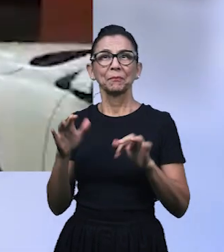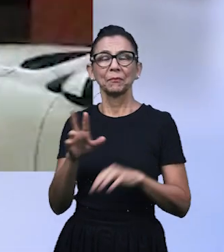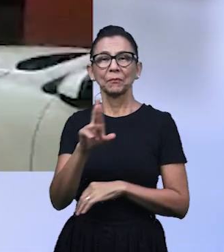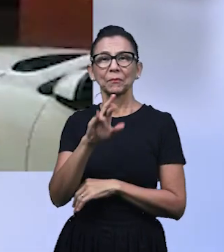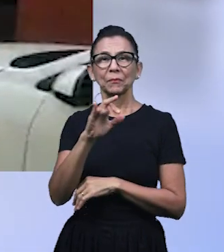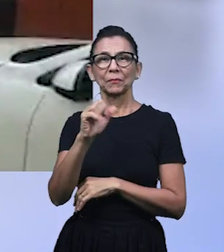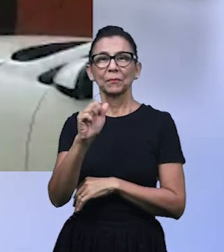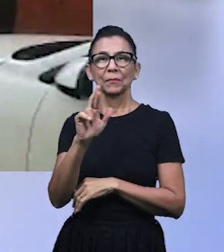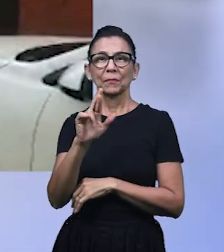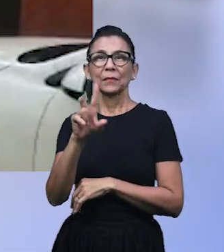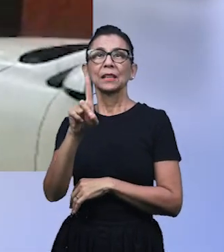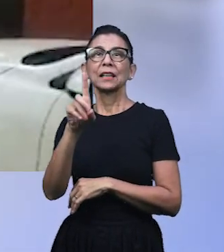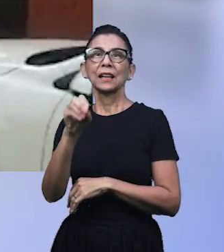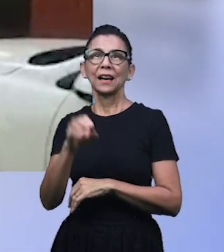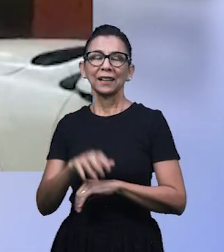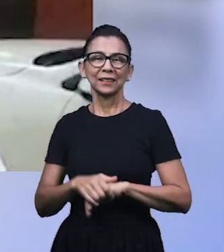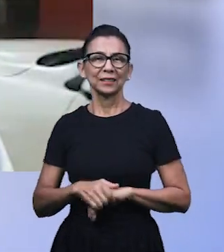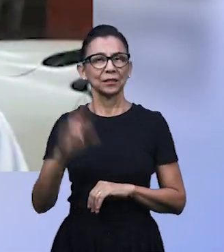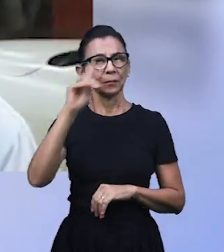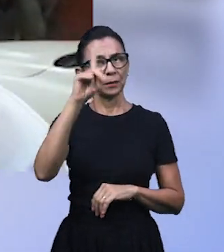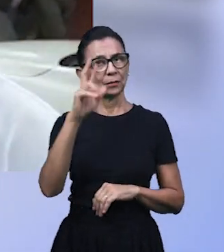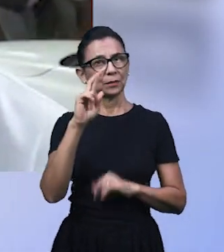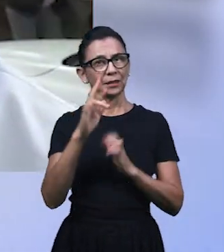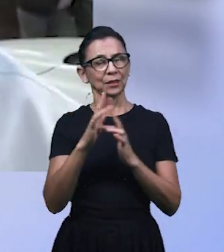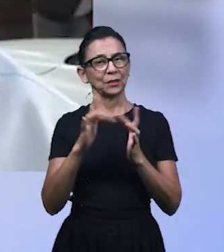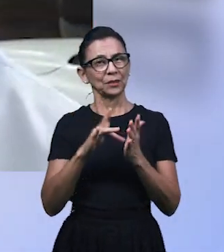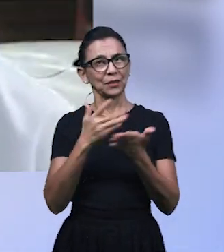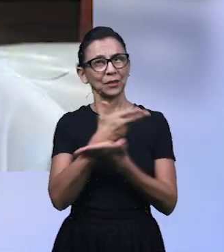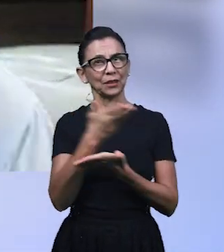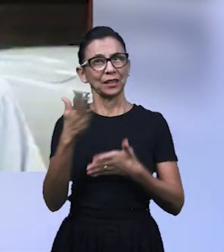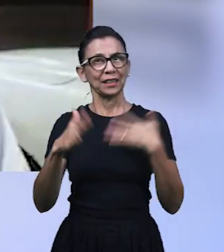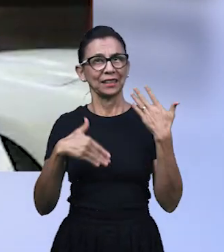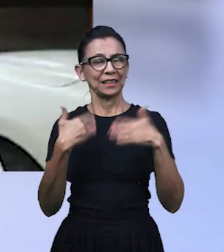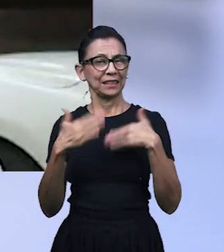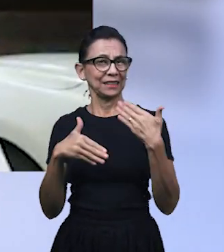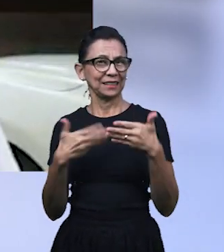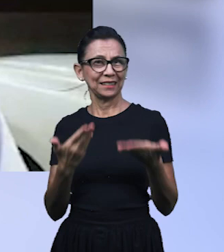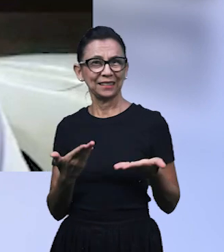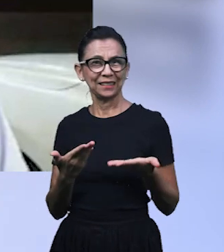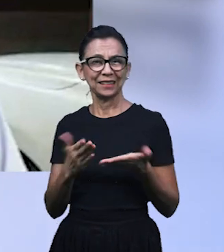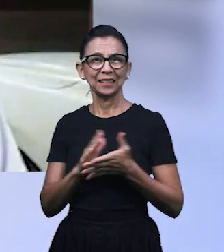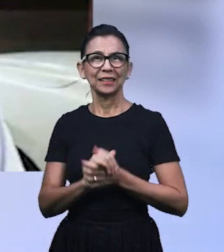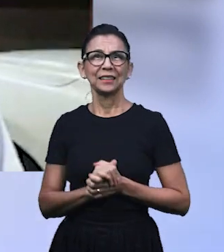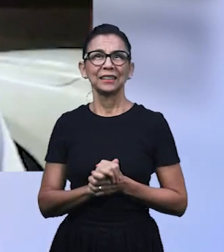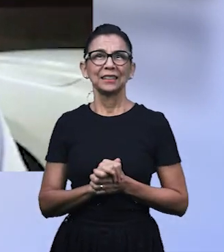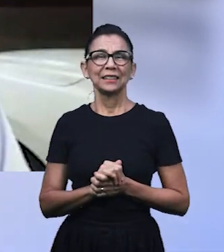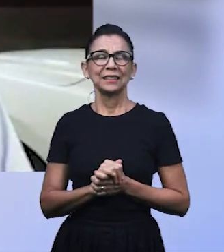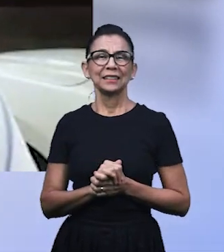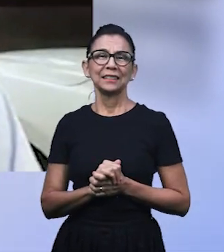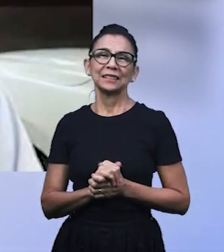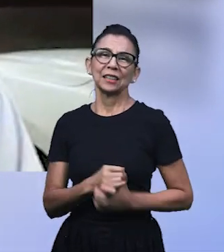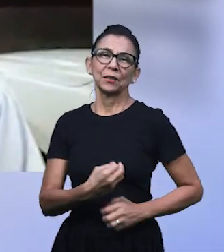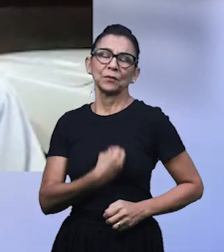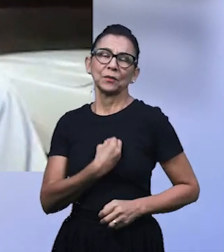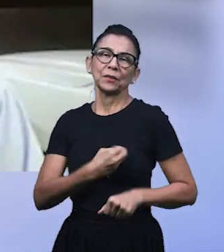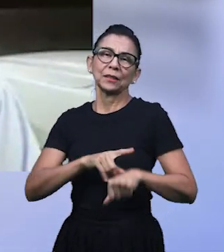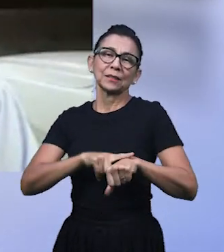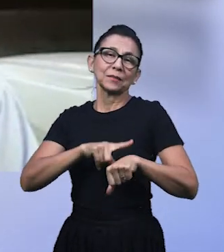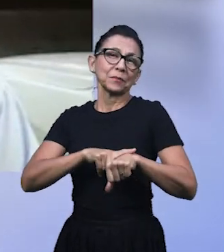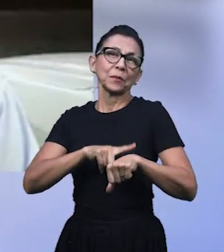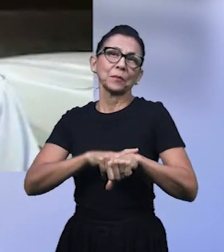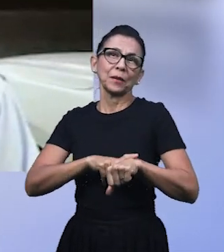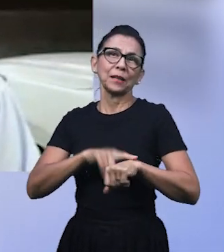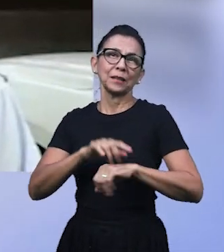Ícaro Caballero. La paz del Señor, hermanos. Una alegría estar compartiendo estos momentos en